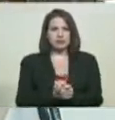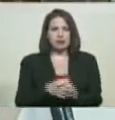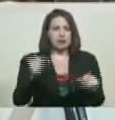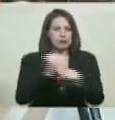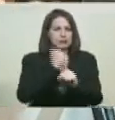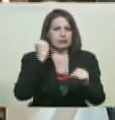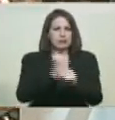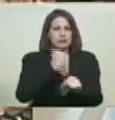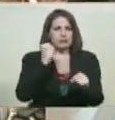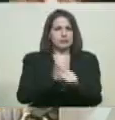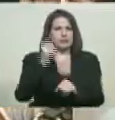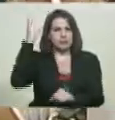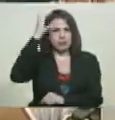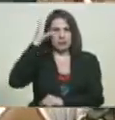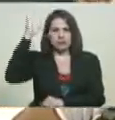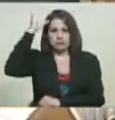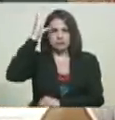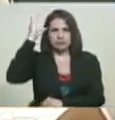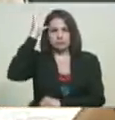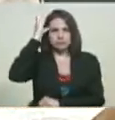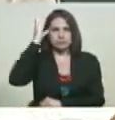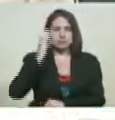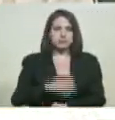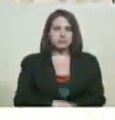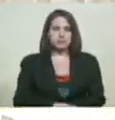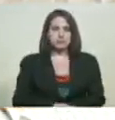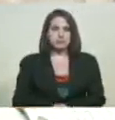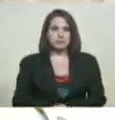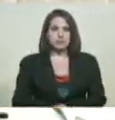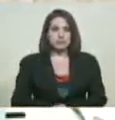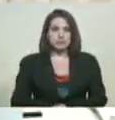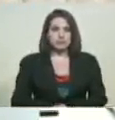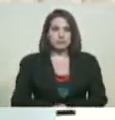conciencia tuvimos un resultado milagroso